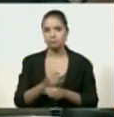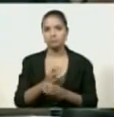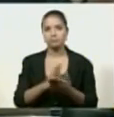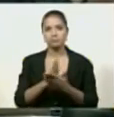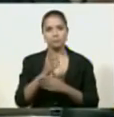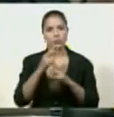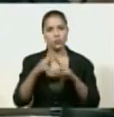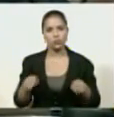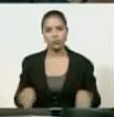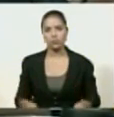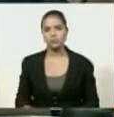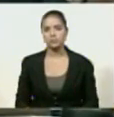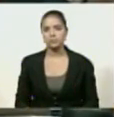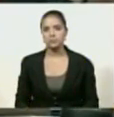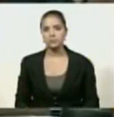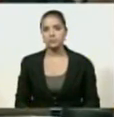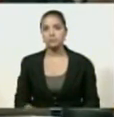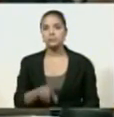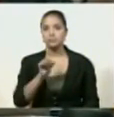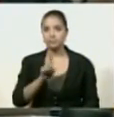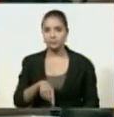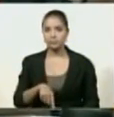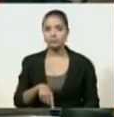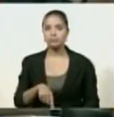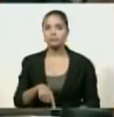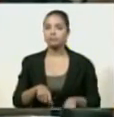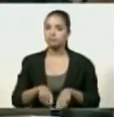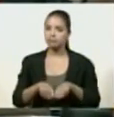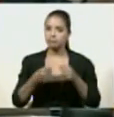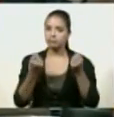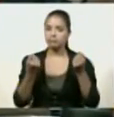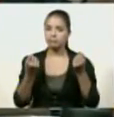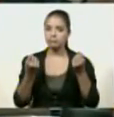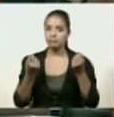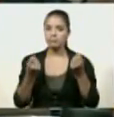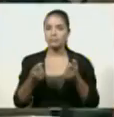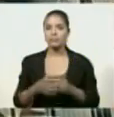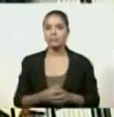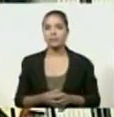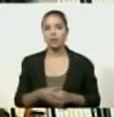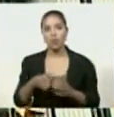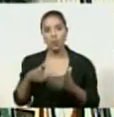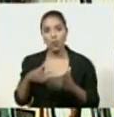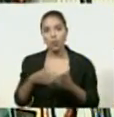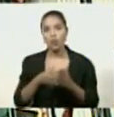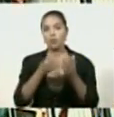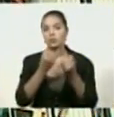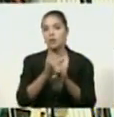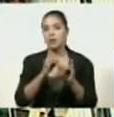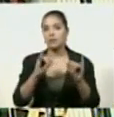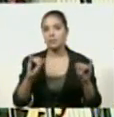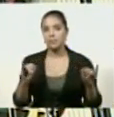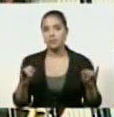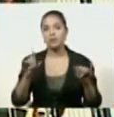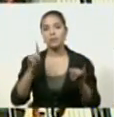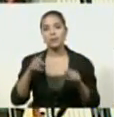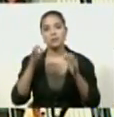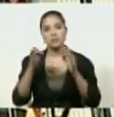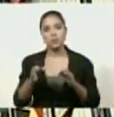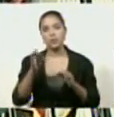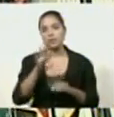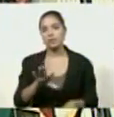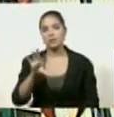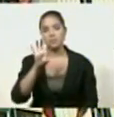son nulos. Asimismo, incurren en los delitos contra la independencia y seguridad de la